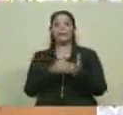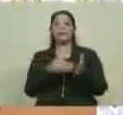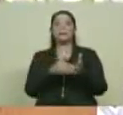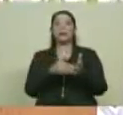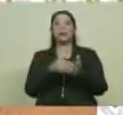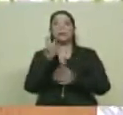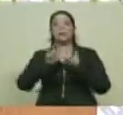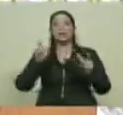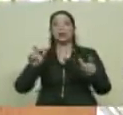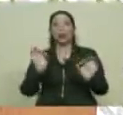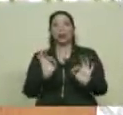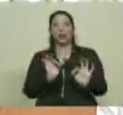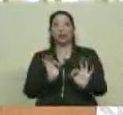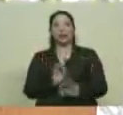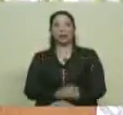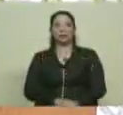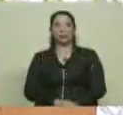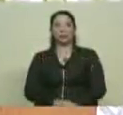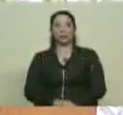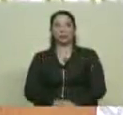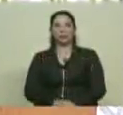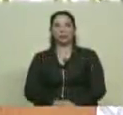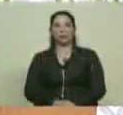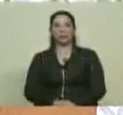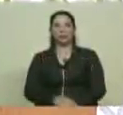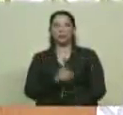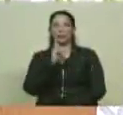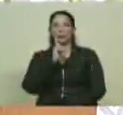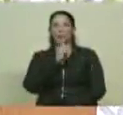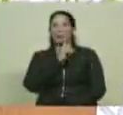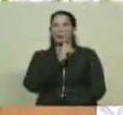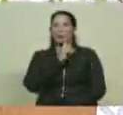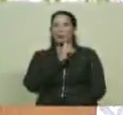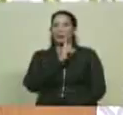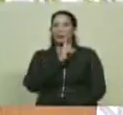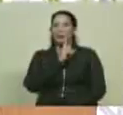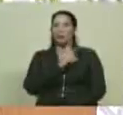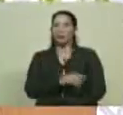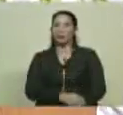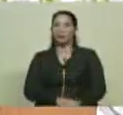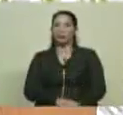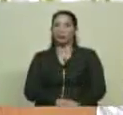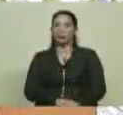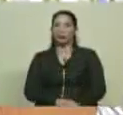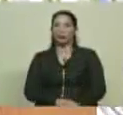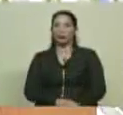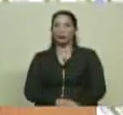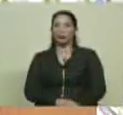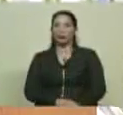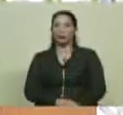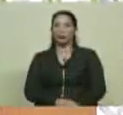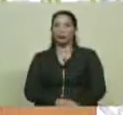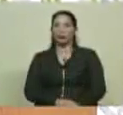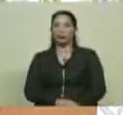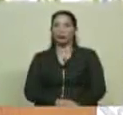alfabetizados en 40 años. Con un método que se llamaba ACUDE.